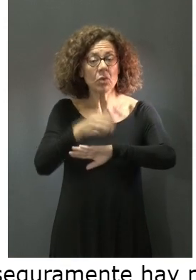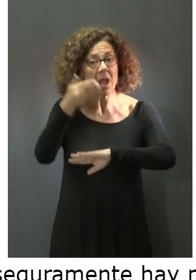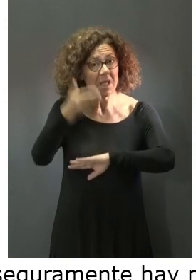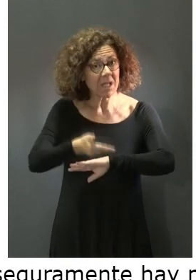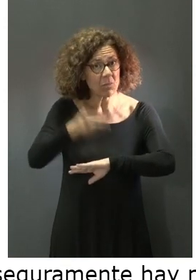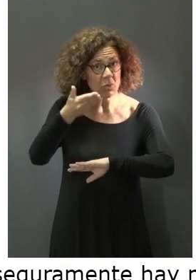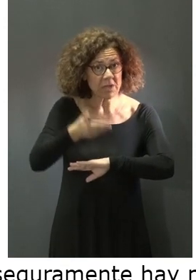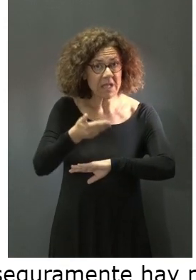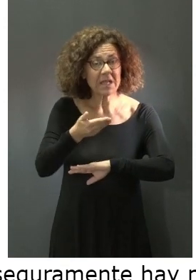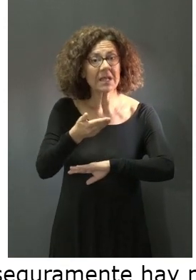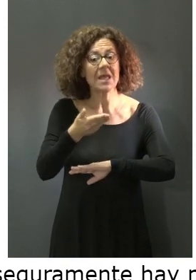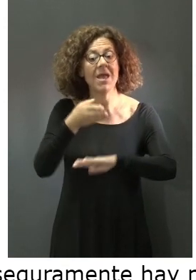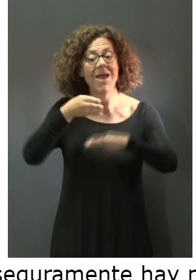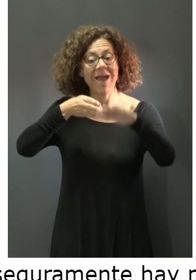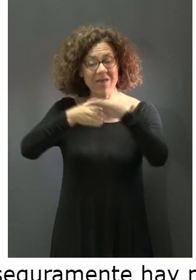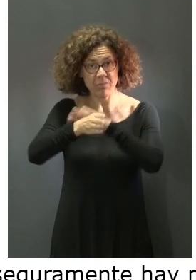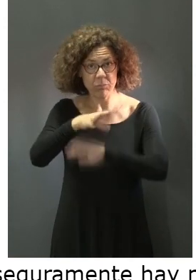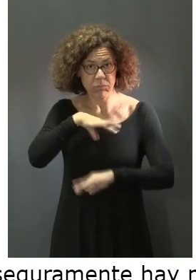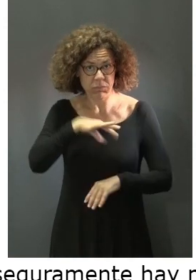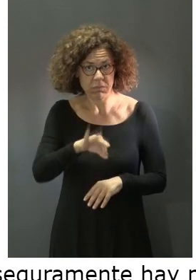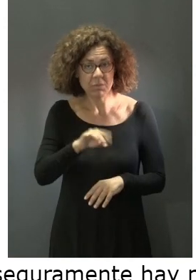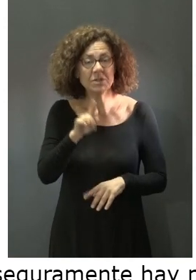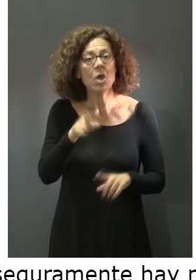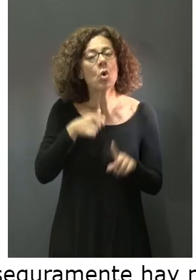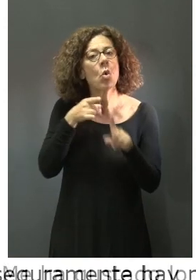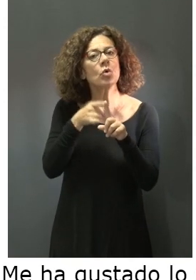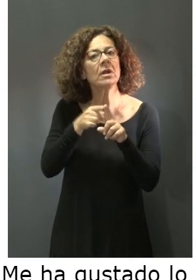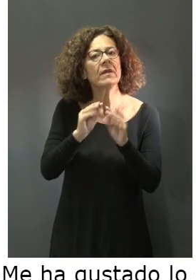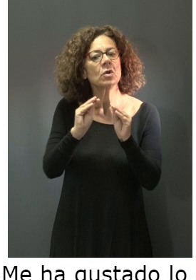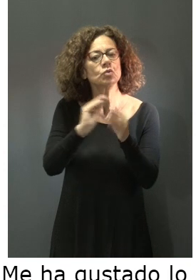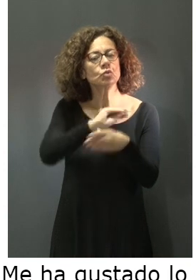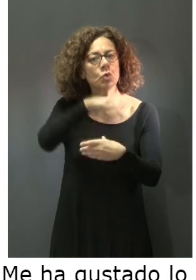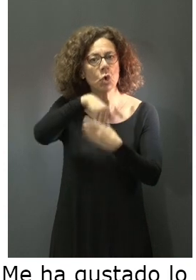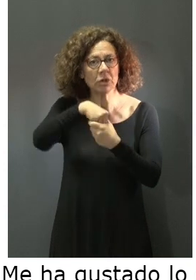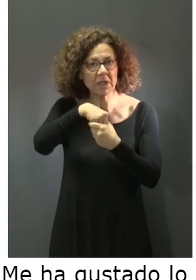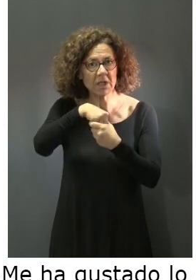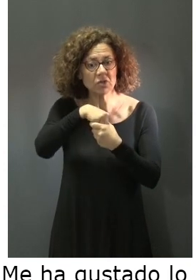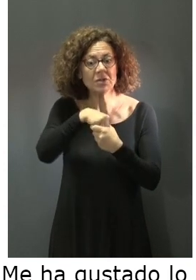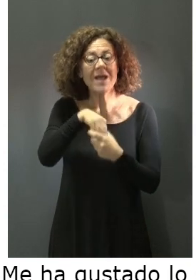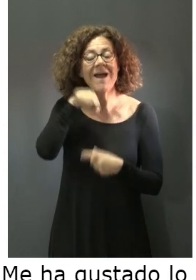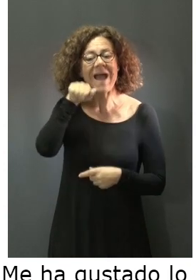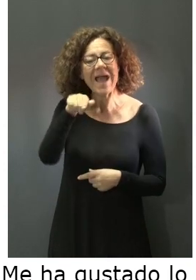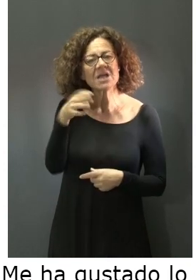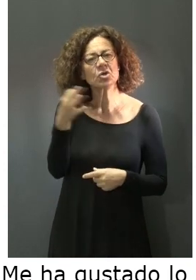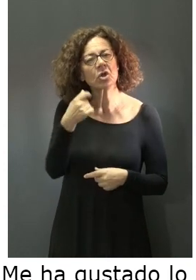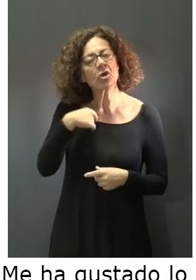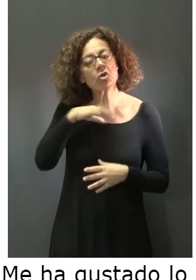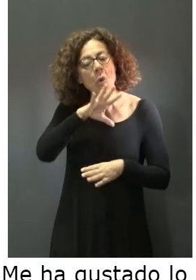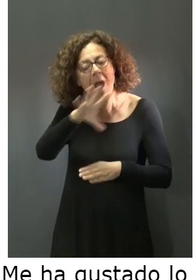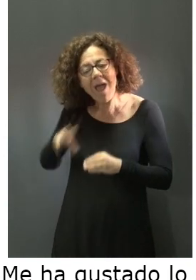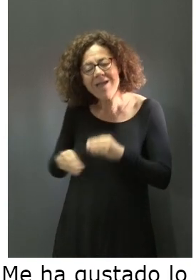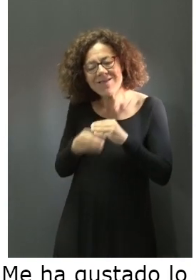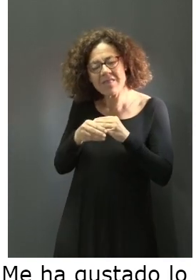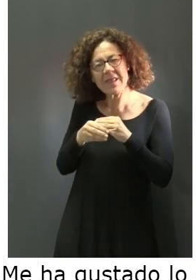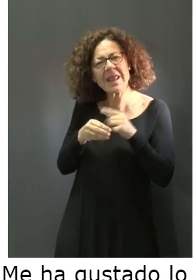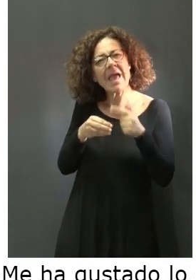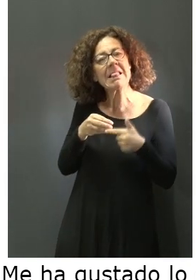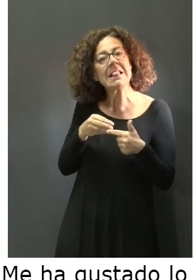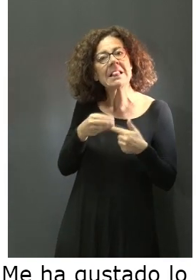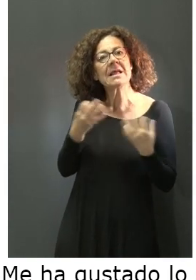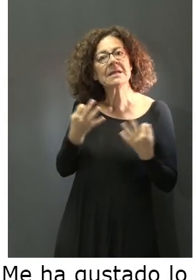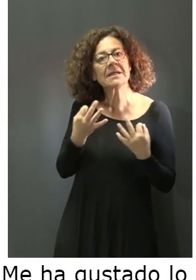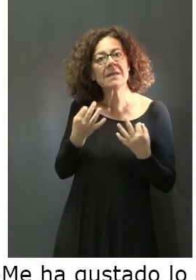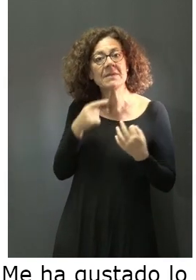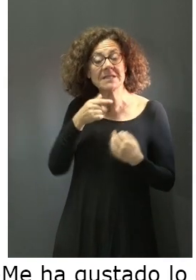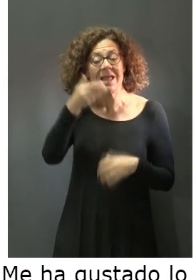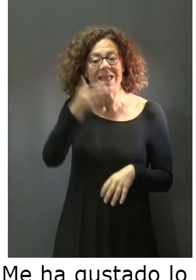importante que podamos acceder y hacer uso de sus contenidos. A eso creo que añadiría que